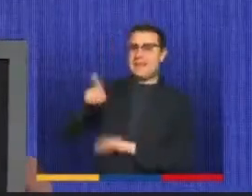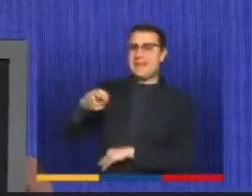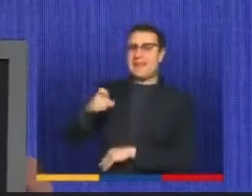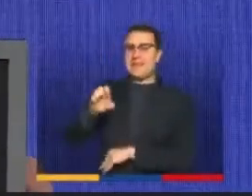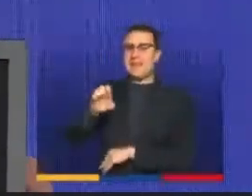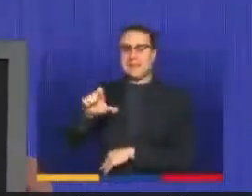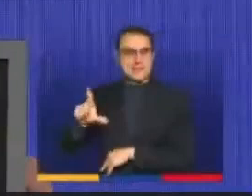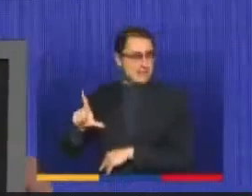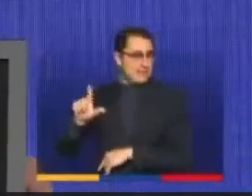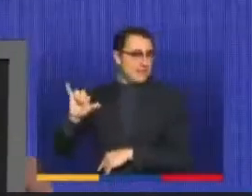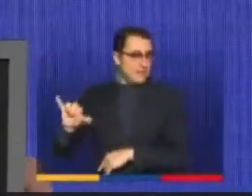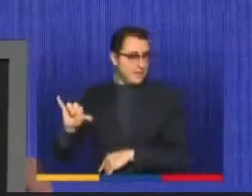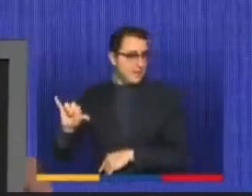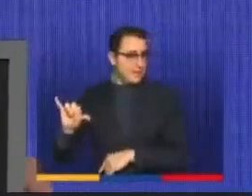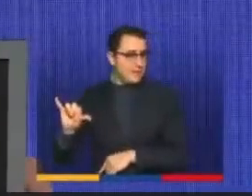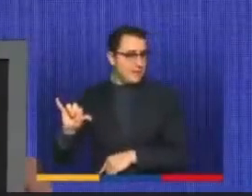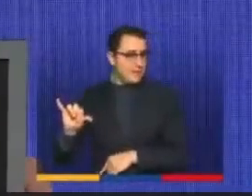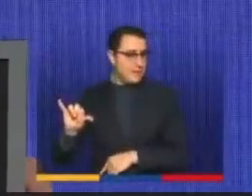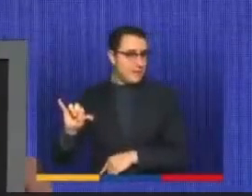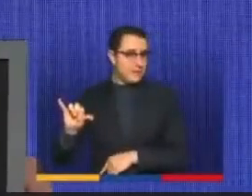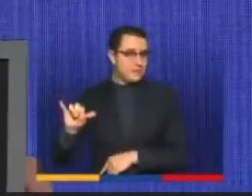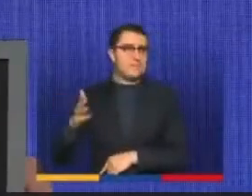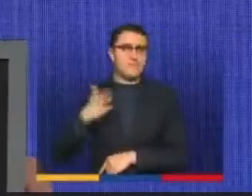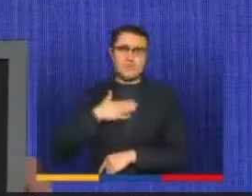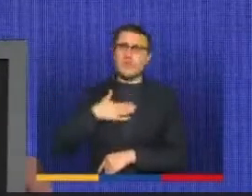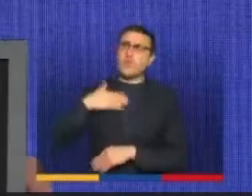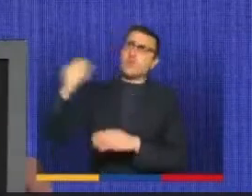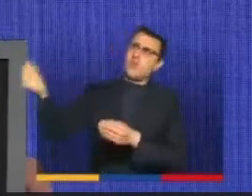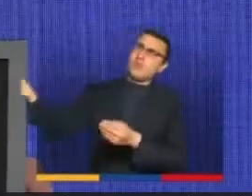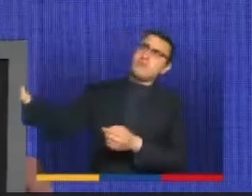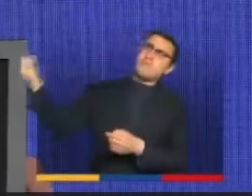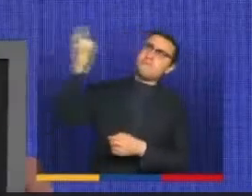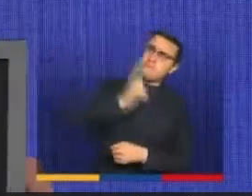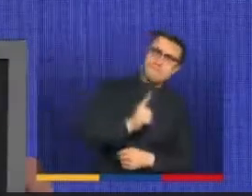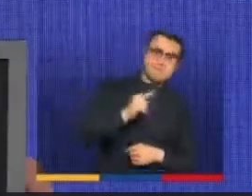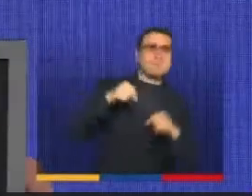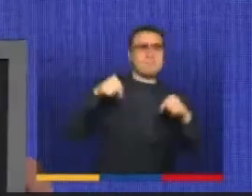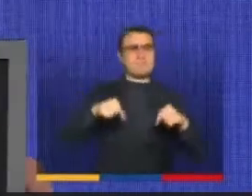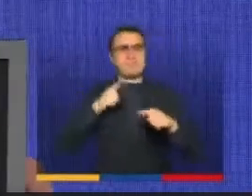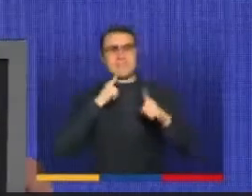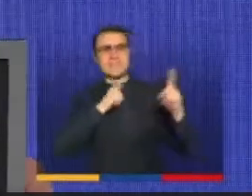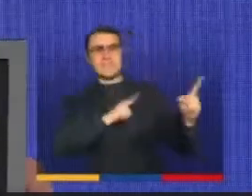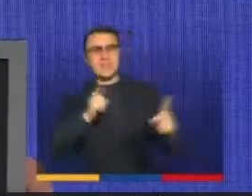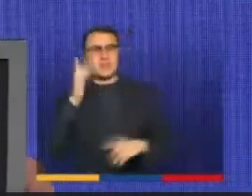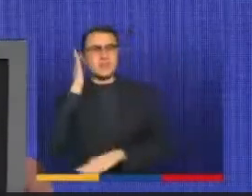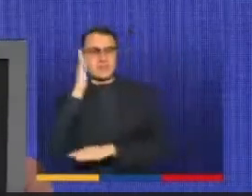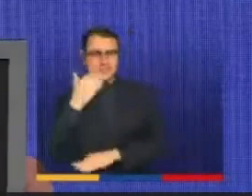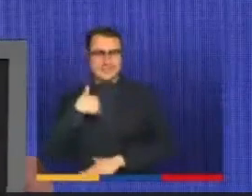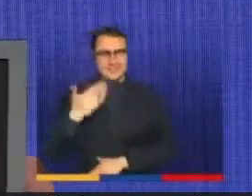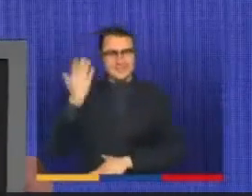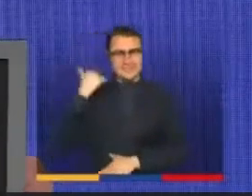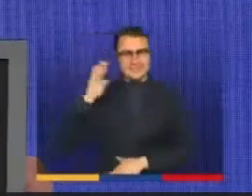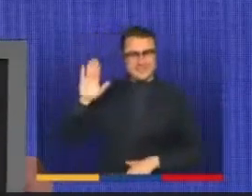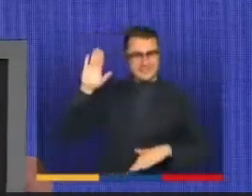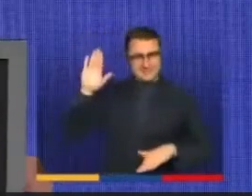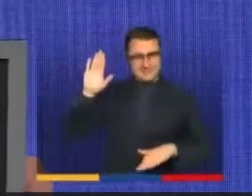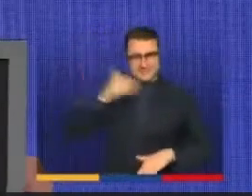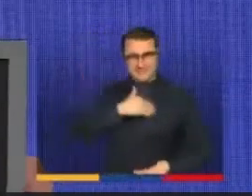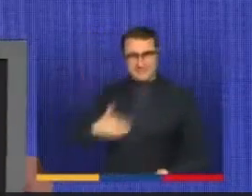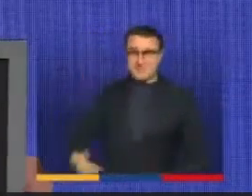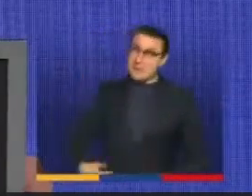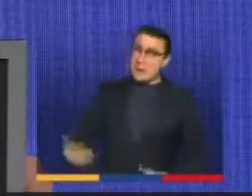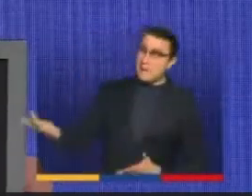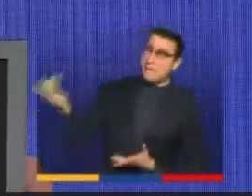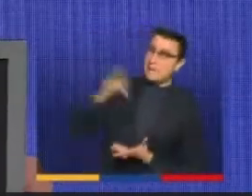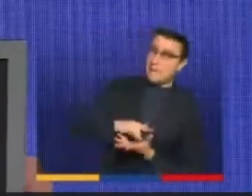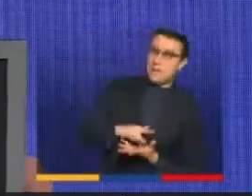Traje a Gelli aquí a mi posesión, dio unas conferencias, pero le pregunté, ¿y por qué en